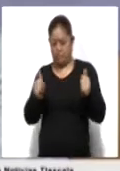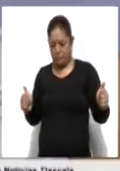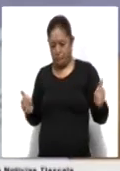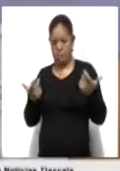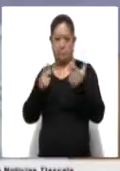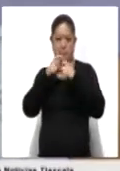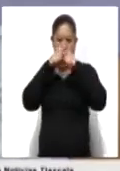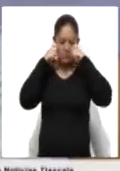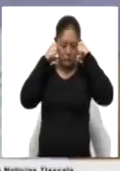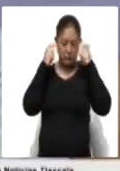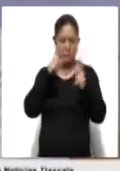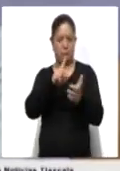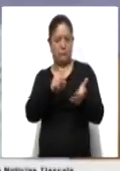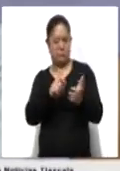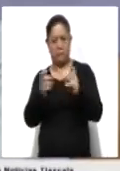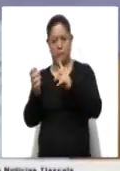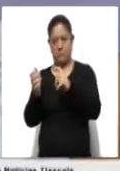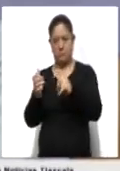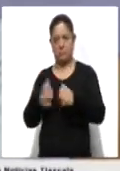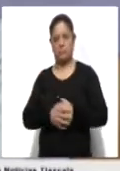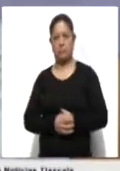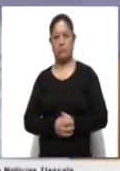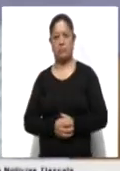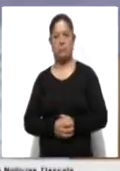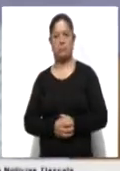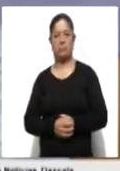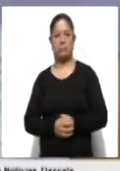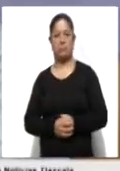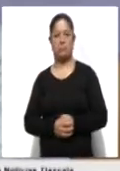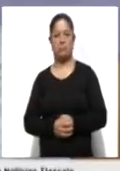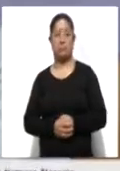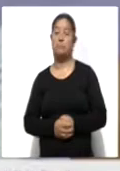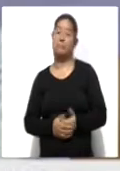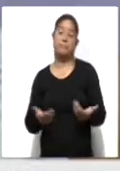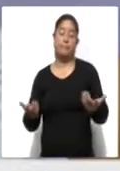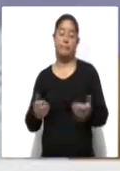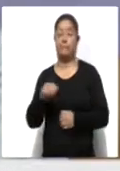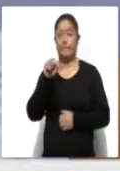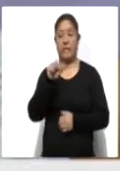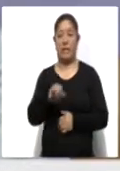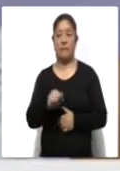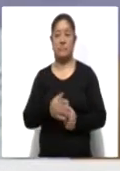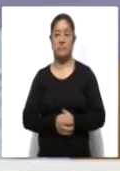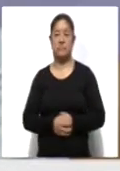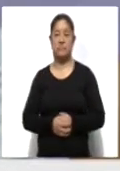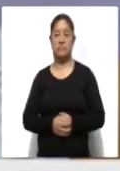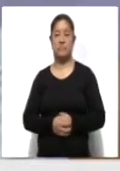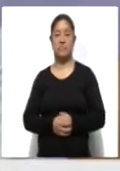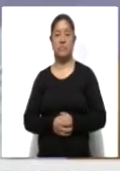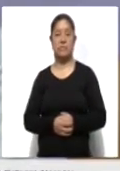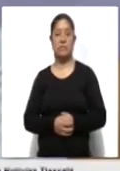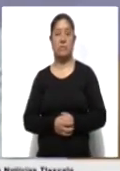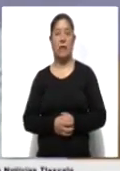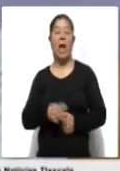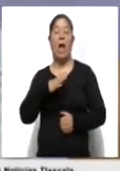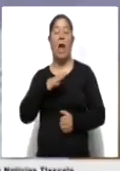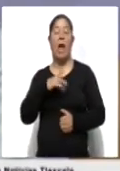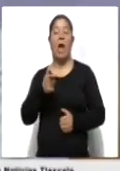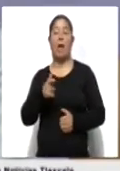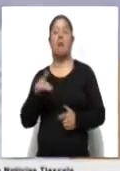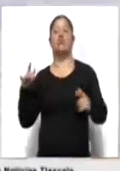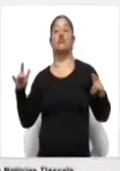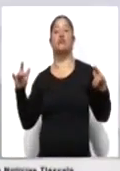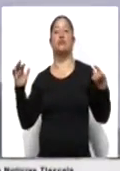gel, el cubrebocas, y pues es así como ofrecemos este magno evento para todos